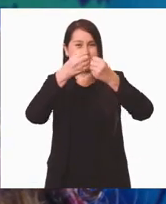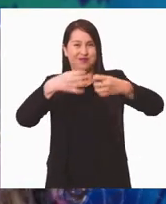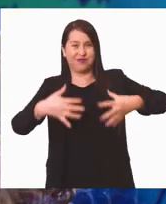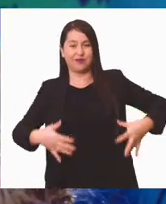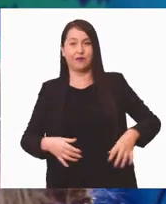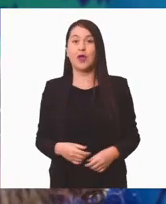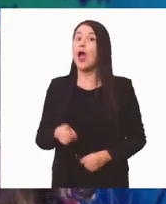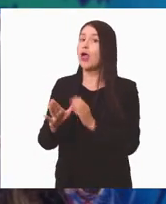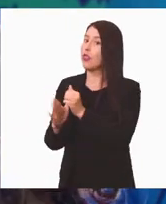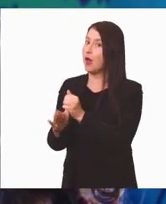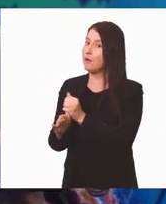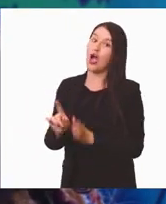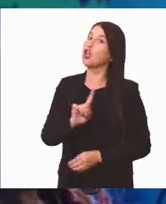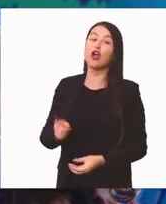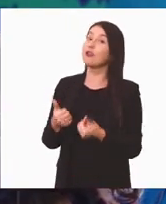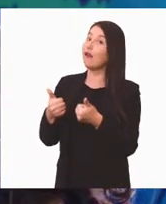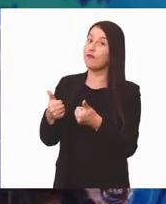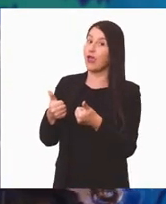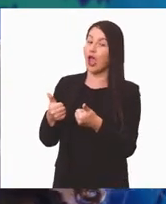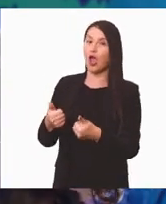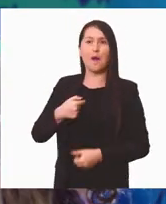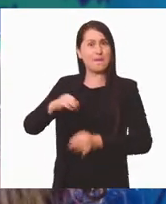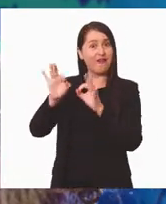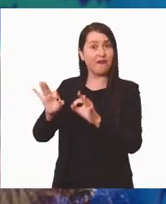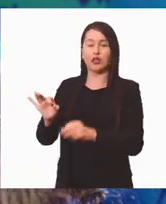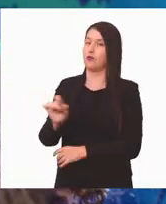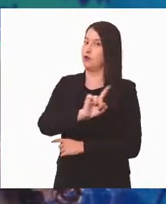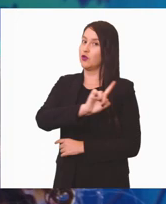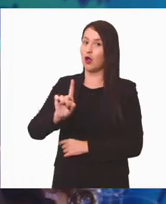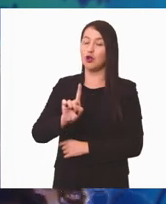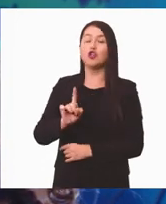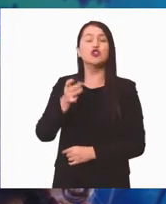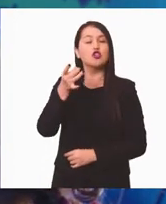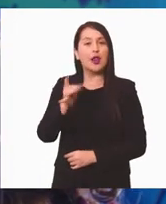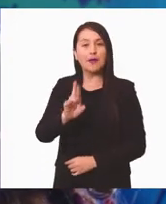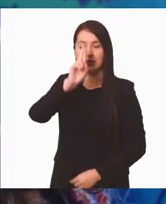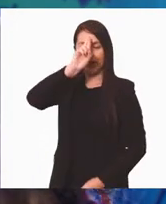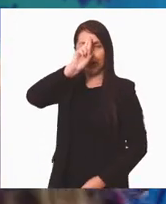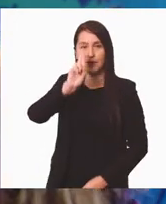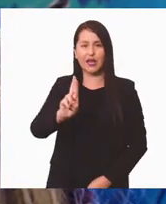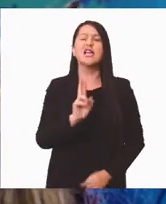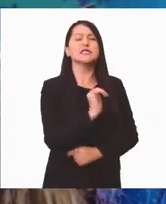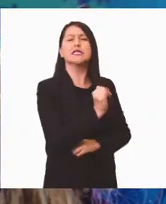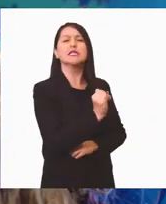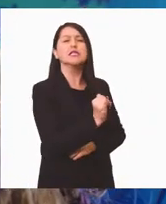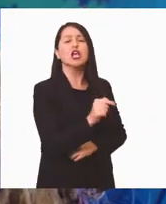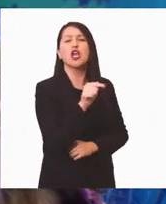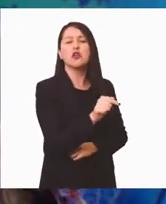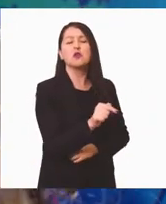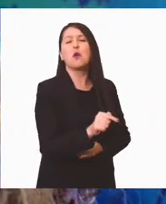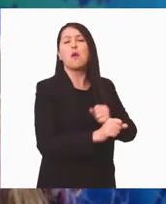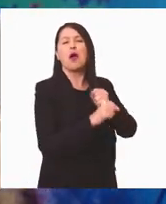Hacer trampa no es correcto. No se trata de ser perfecto. Simplemente respetar. Sí, sí, sí, sí. Como tú digas, Pony